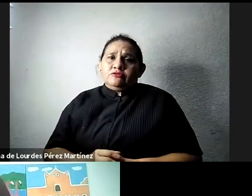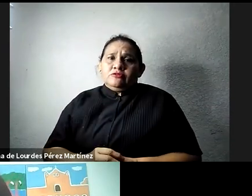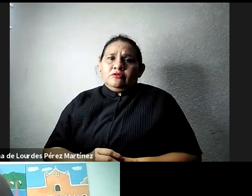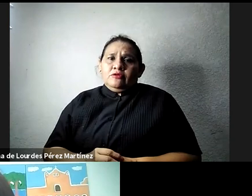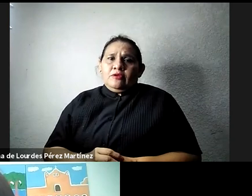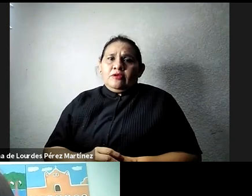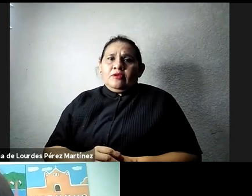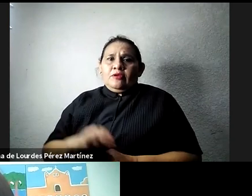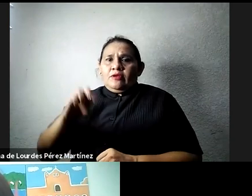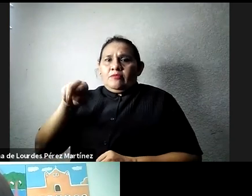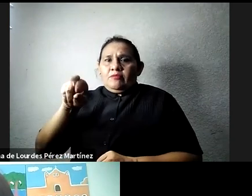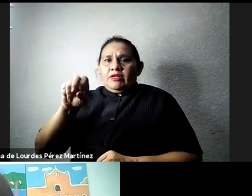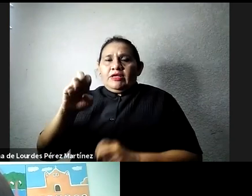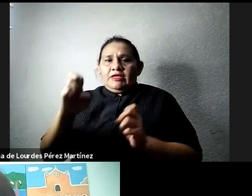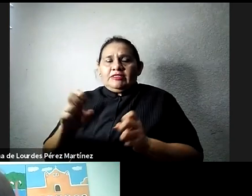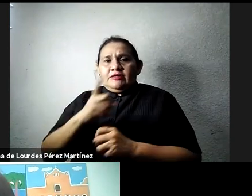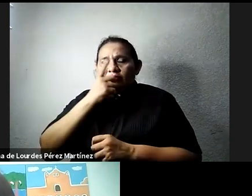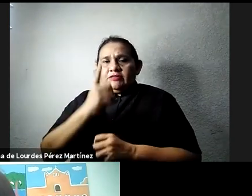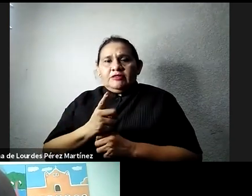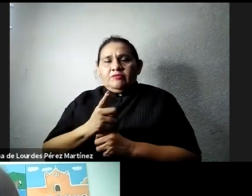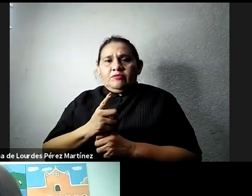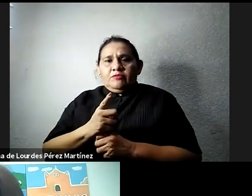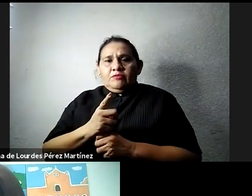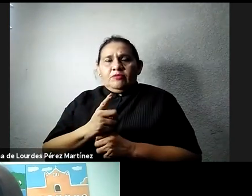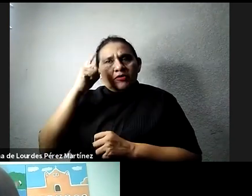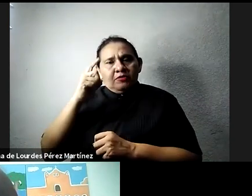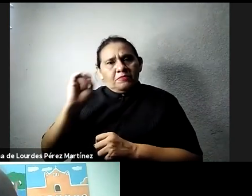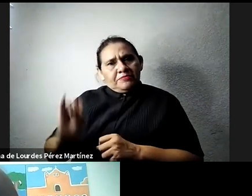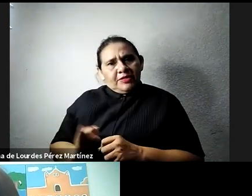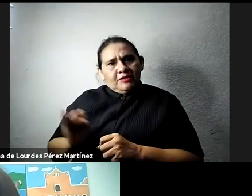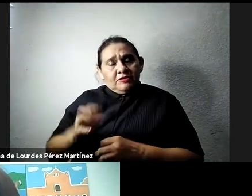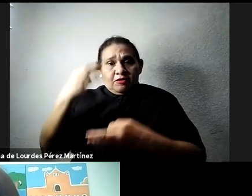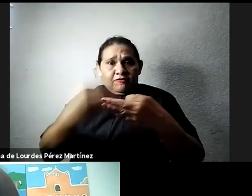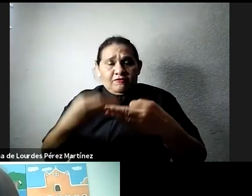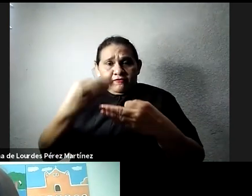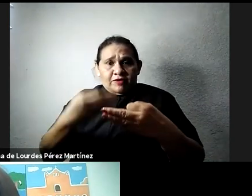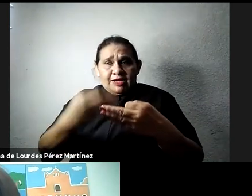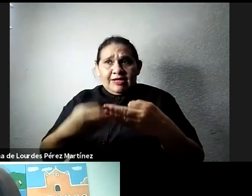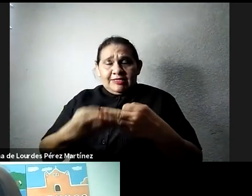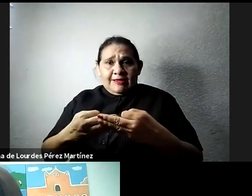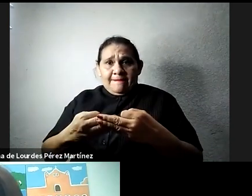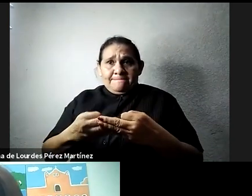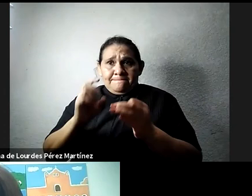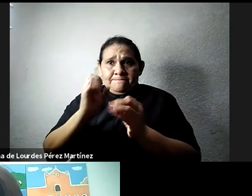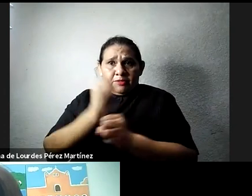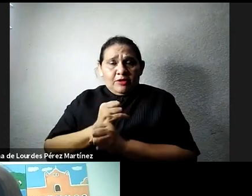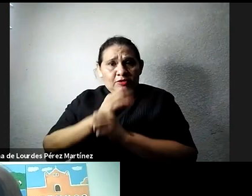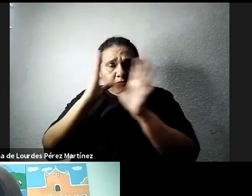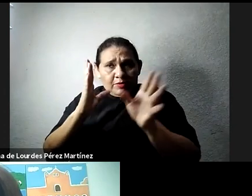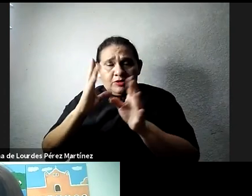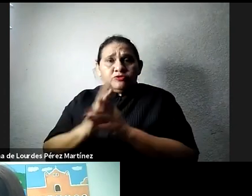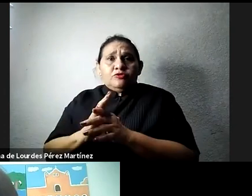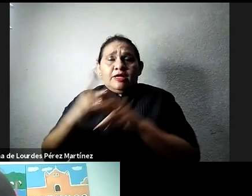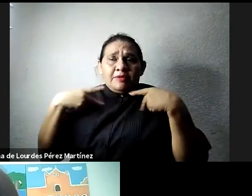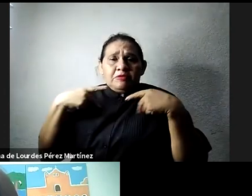Dice María Esther Torres, dice muy interesante y creo que falta información al público explicando el porqué de los cambios en las calles,